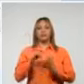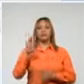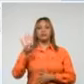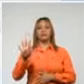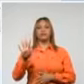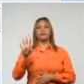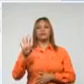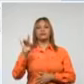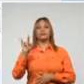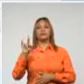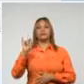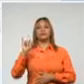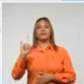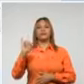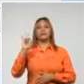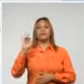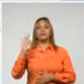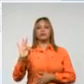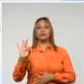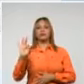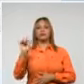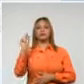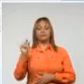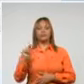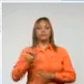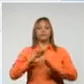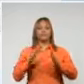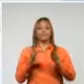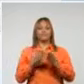435.468 y eso da una letalidad del